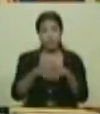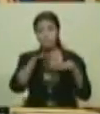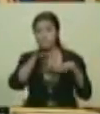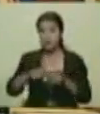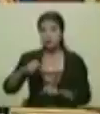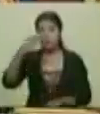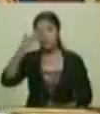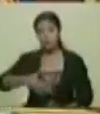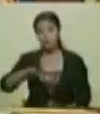militar a venezuela